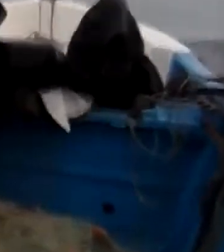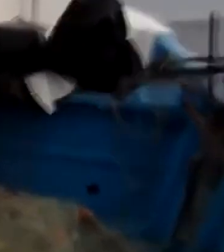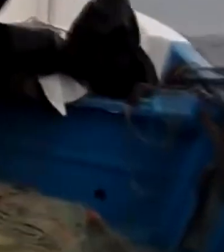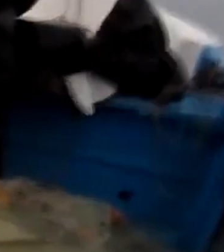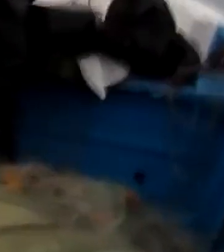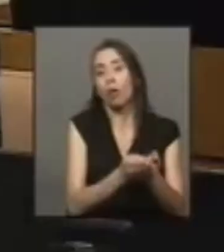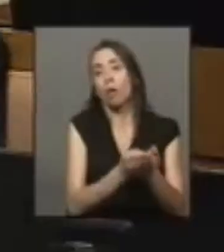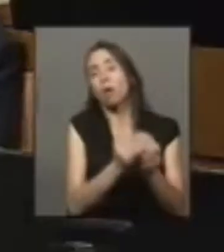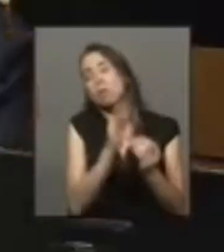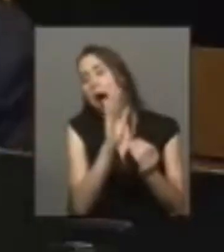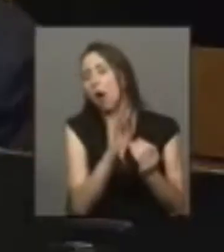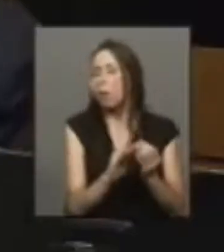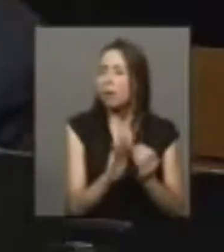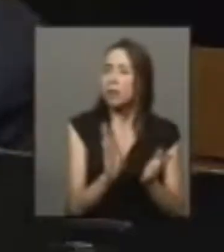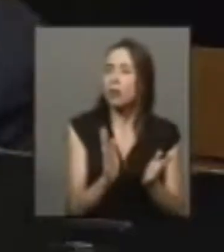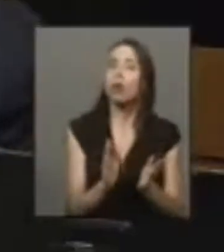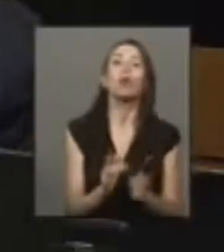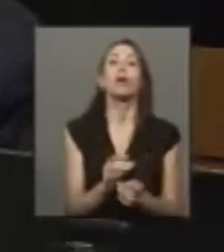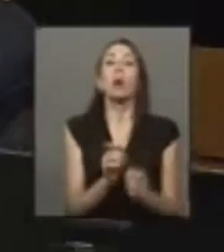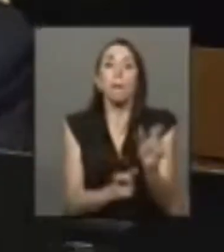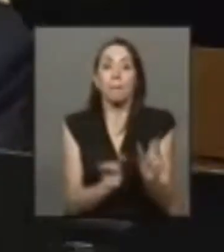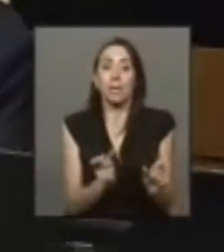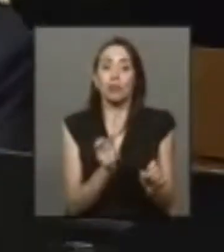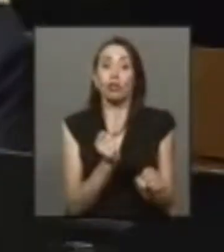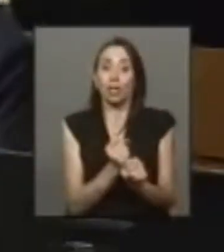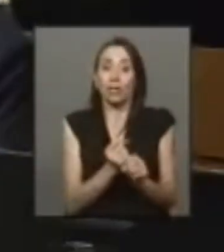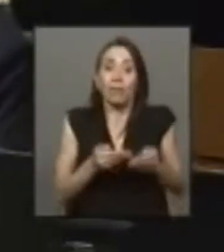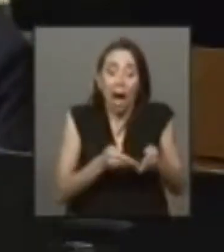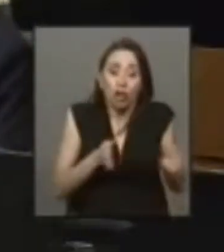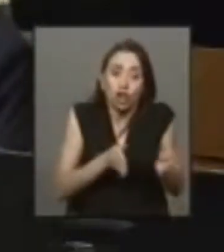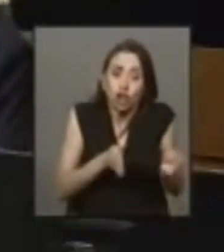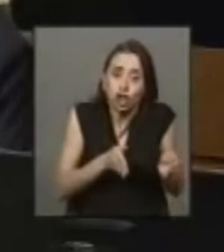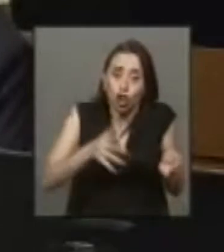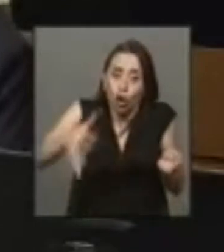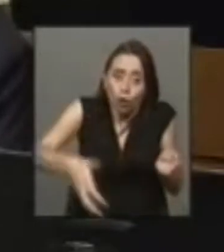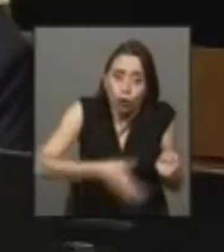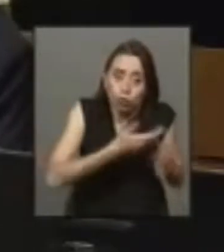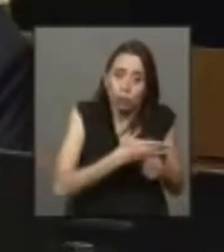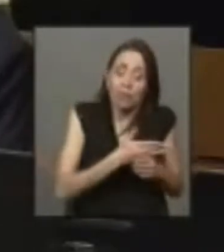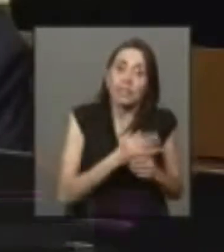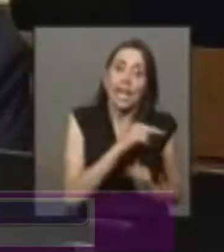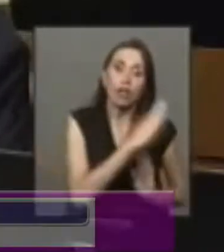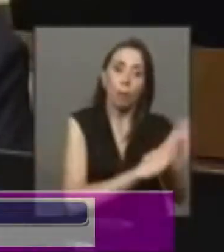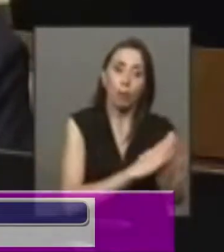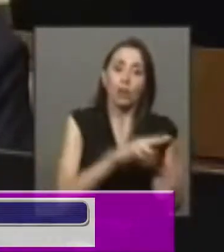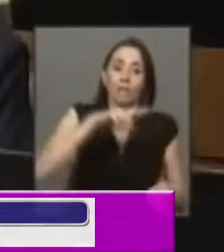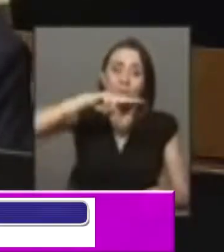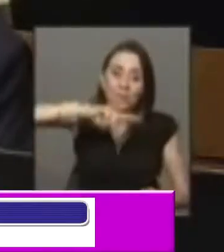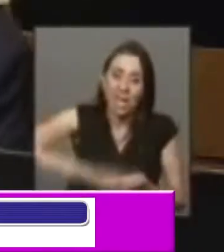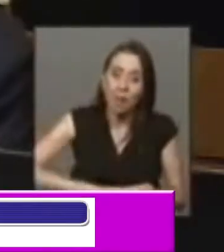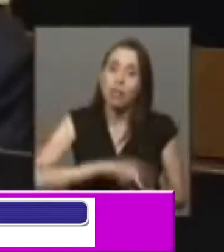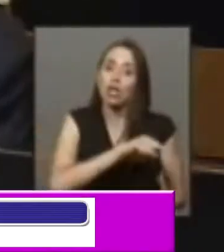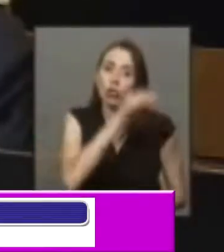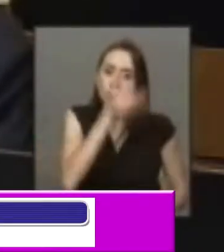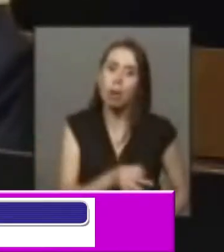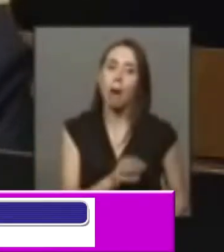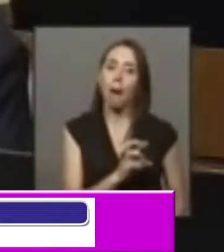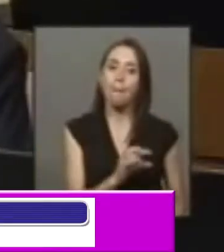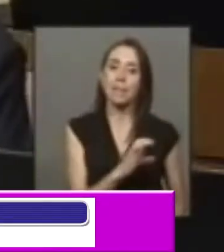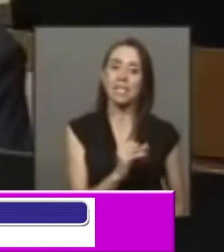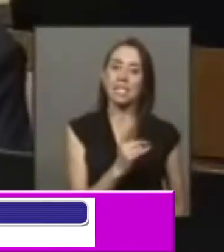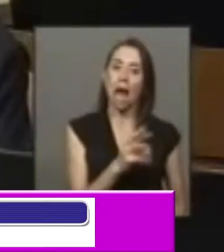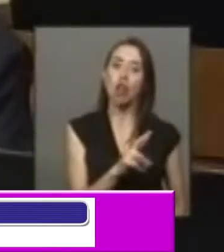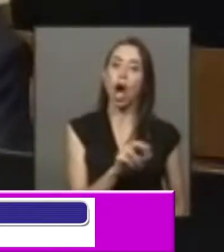situación son los pescadores artesanales los que tienen que estar protegidos los verdaderos pescadores artesanales los